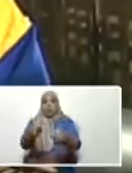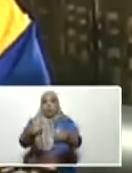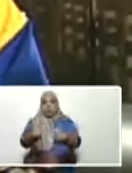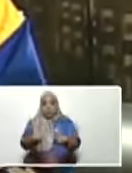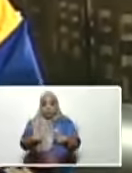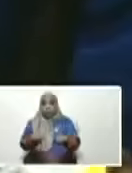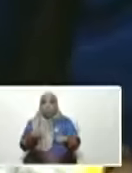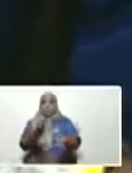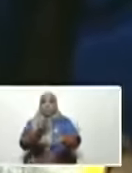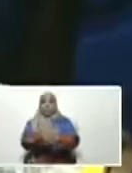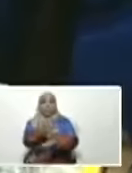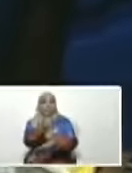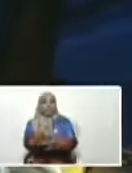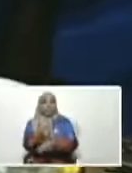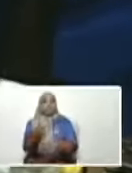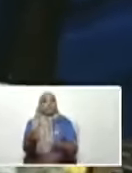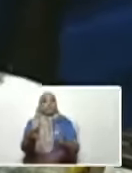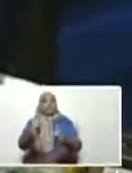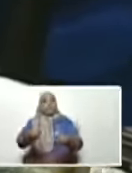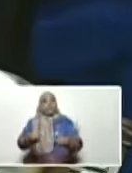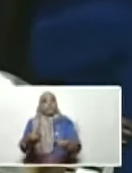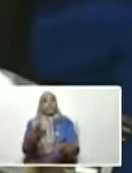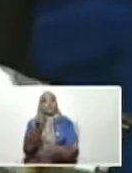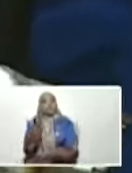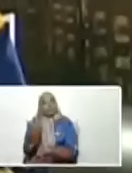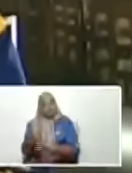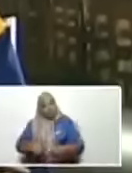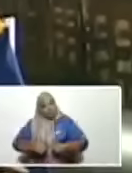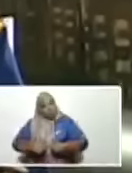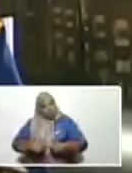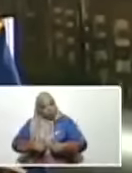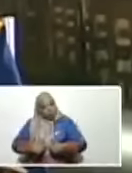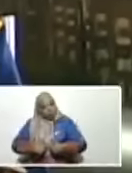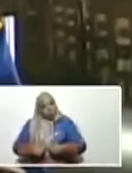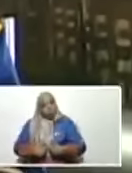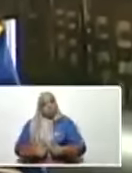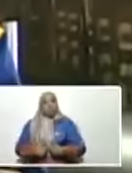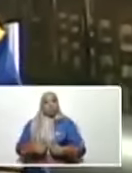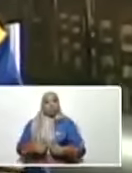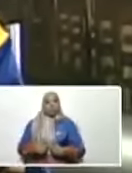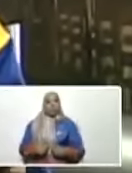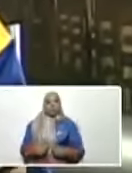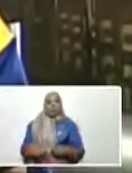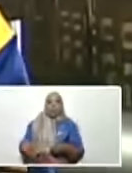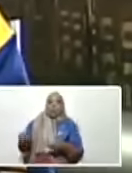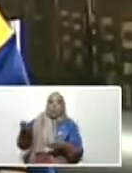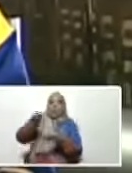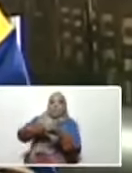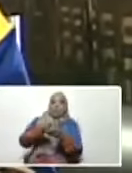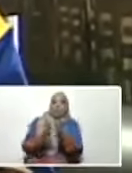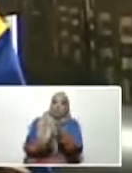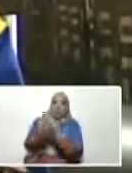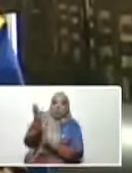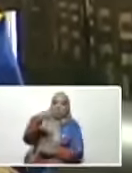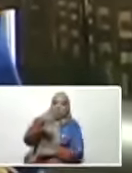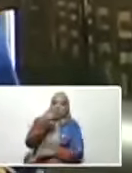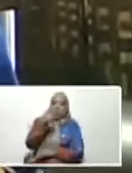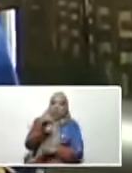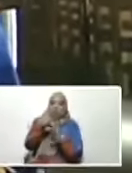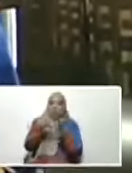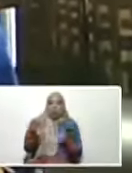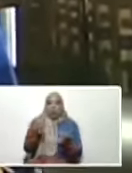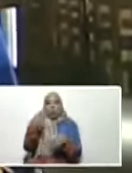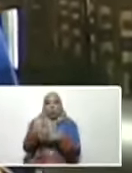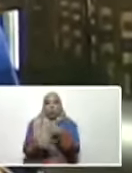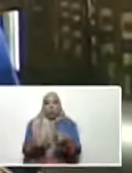cero. A pulmón, con esfuerzo propio, con las vísceras nos vamos recuperando. Y toda